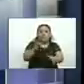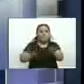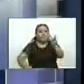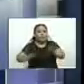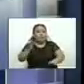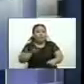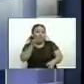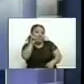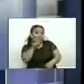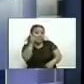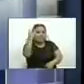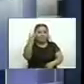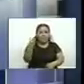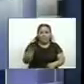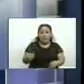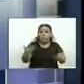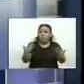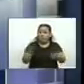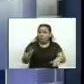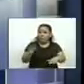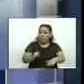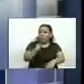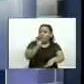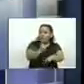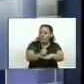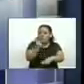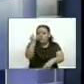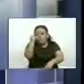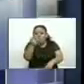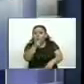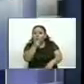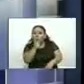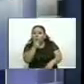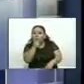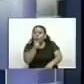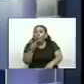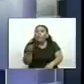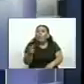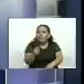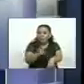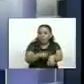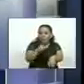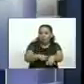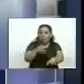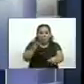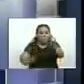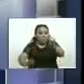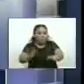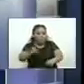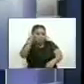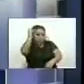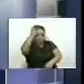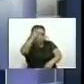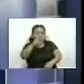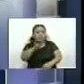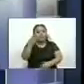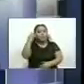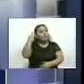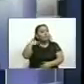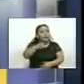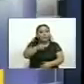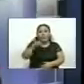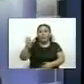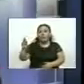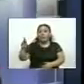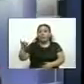Una fecha que incluso cuando se defina dejará un enigma abierto. ¿Cuánto durará el juicio al mandatario? Bricio Segovia,